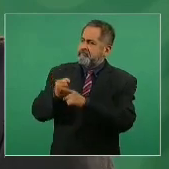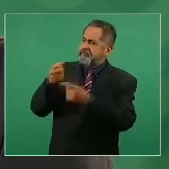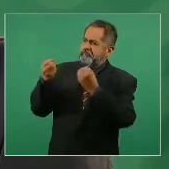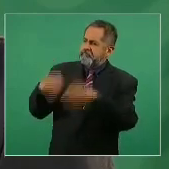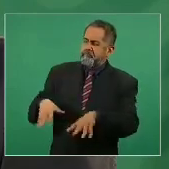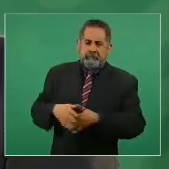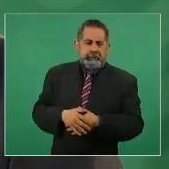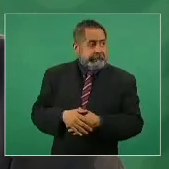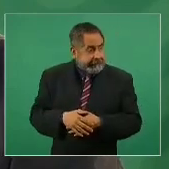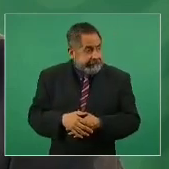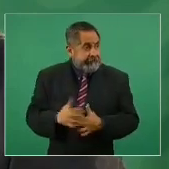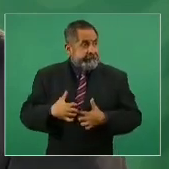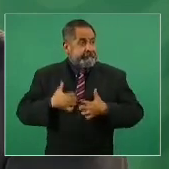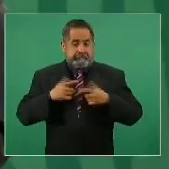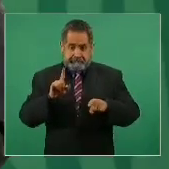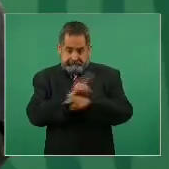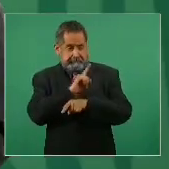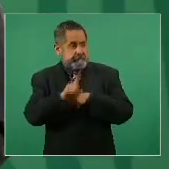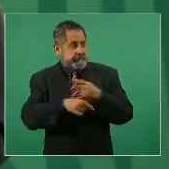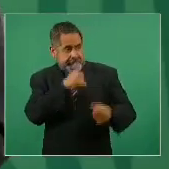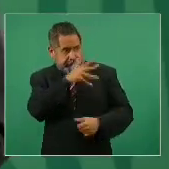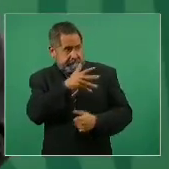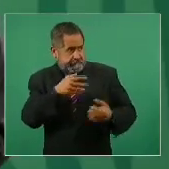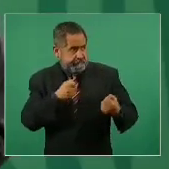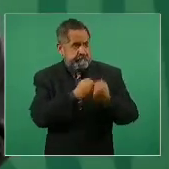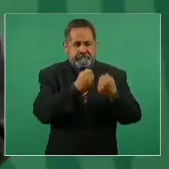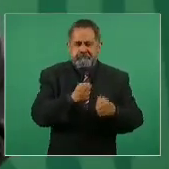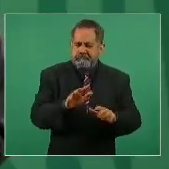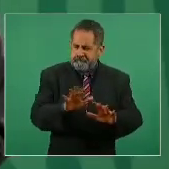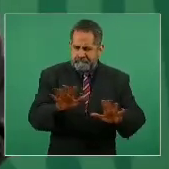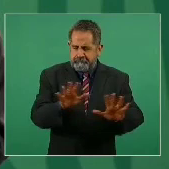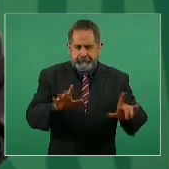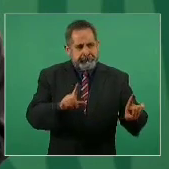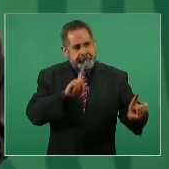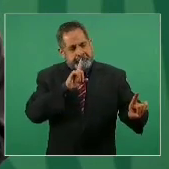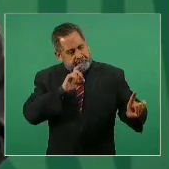pero que no hay que caer en la provocación. Que hay que aceptar